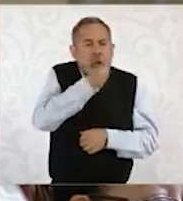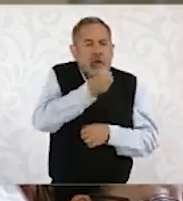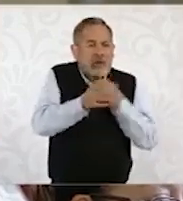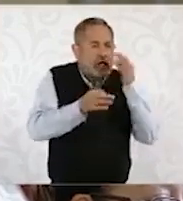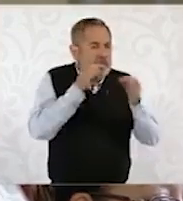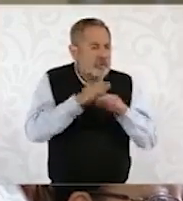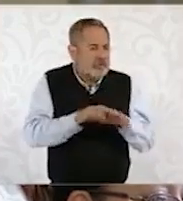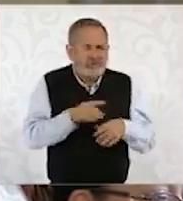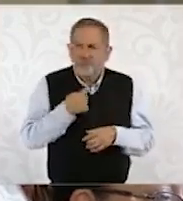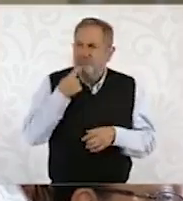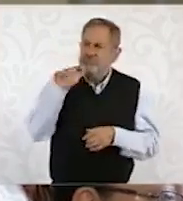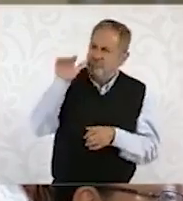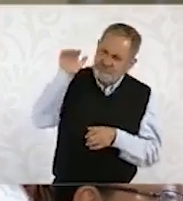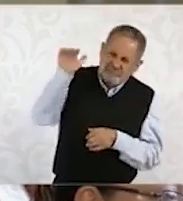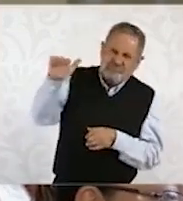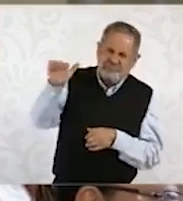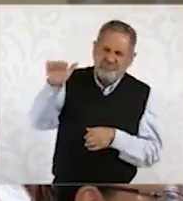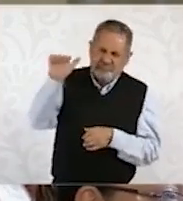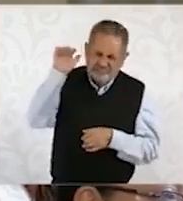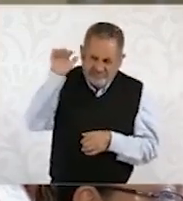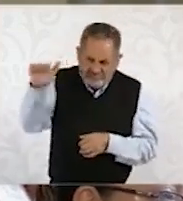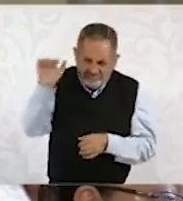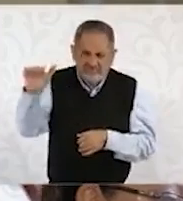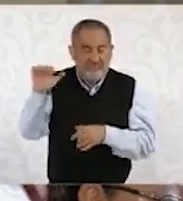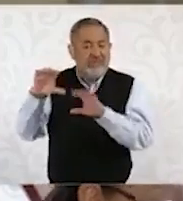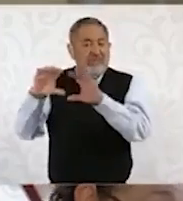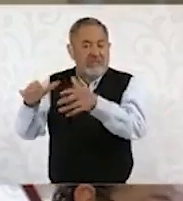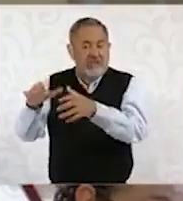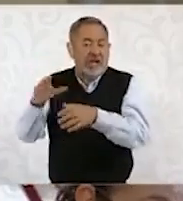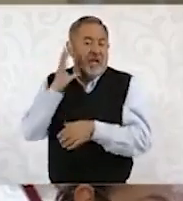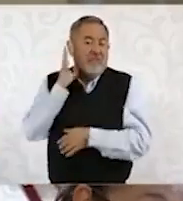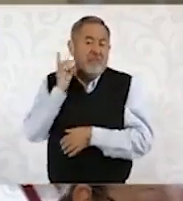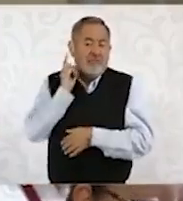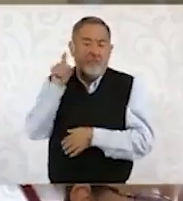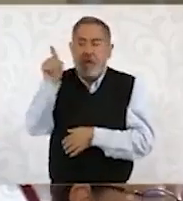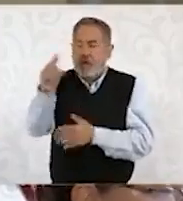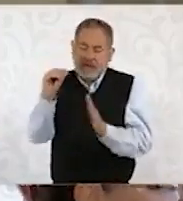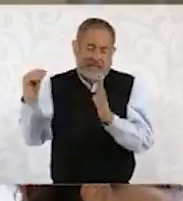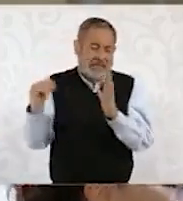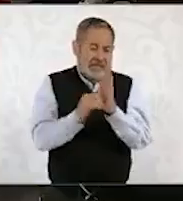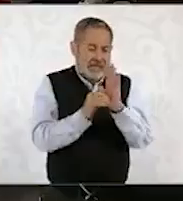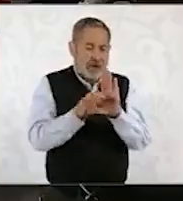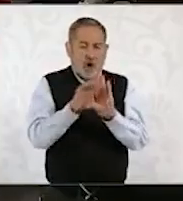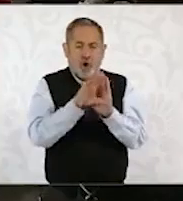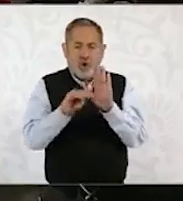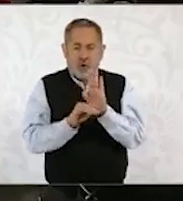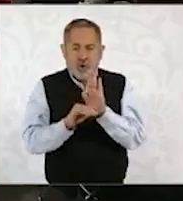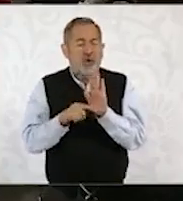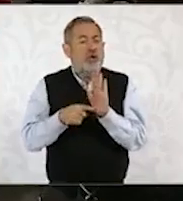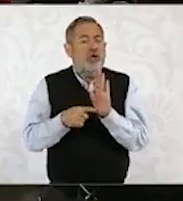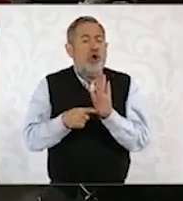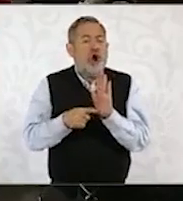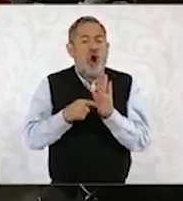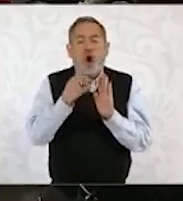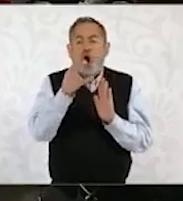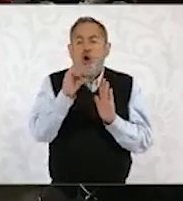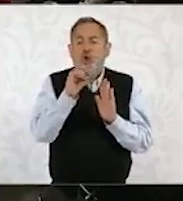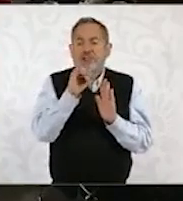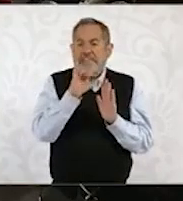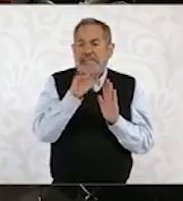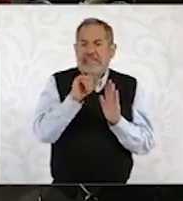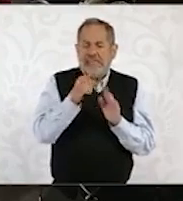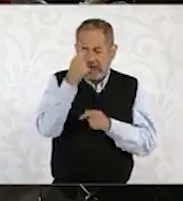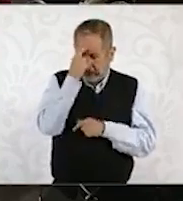demandamos ante el Congreso de la Unión que se estableciera la cláusula de conciencia en los códigos de ética. ¿Qué significa la cláusula